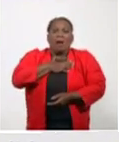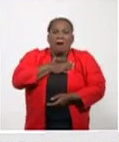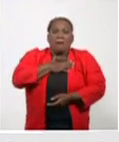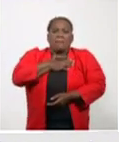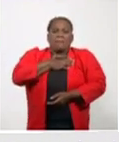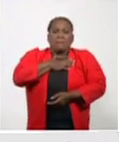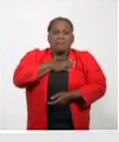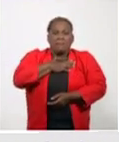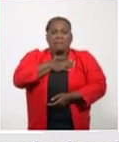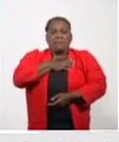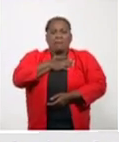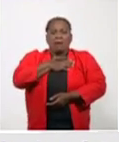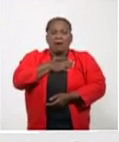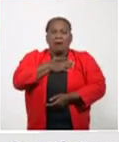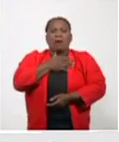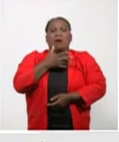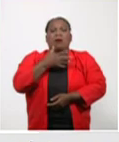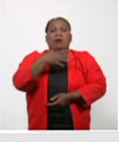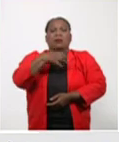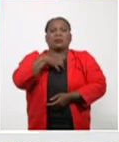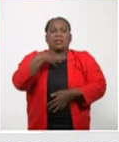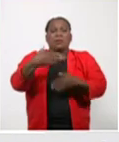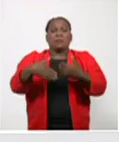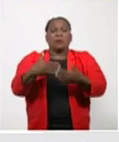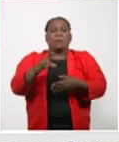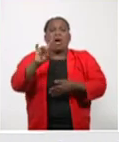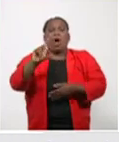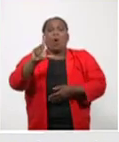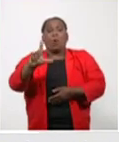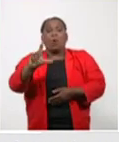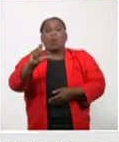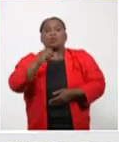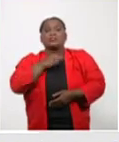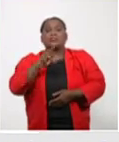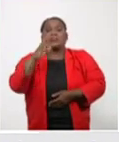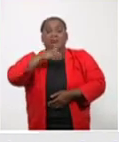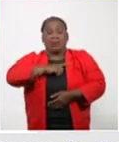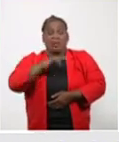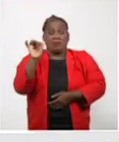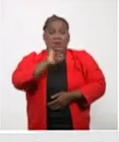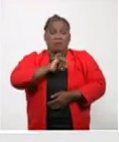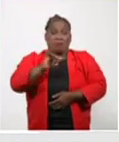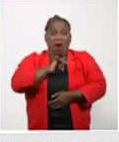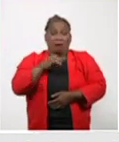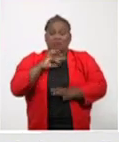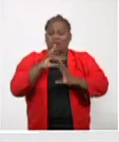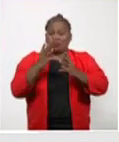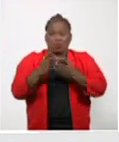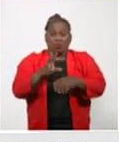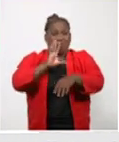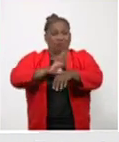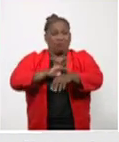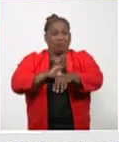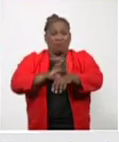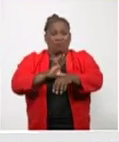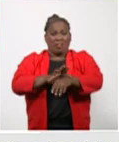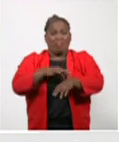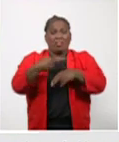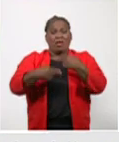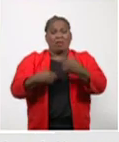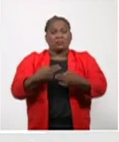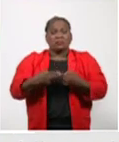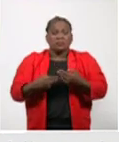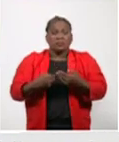y colitis ulcerativa. Como ven, un grupo de factores que hacen que la evolución no